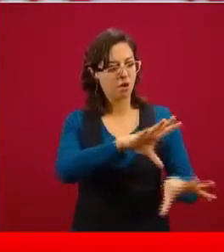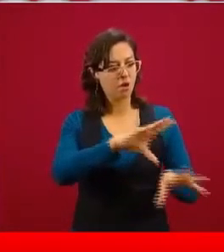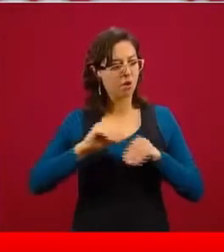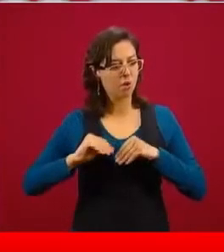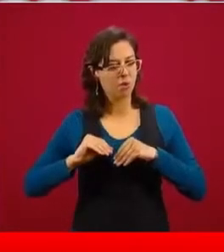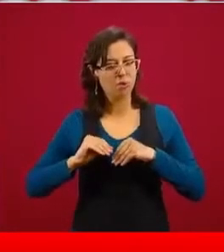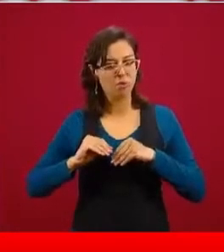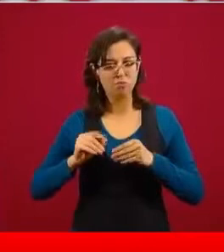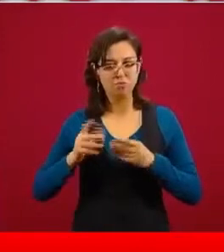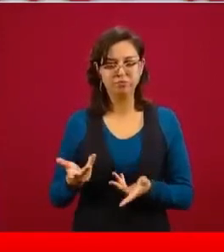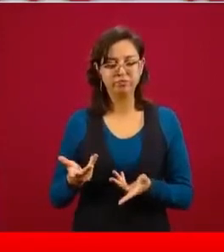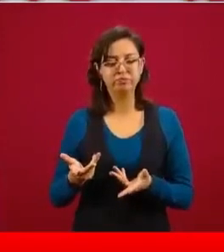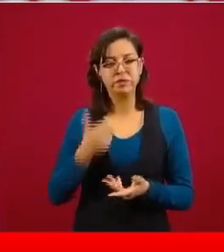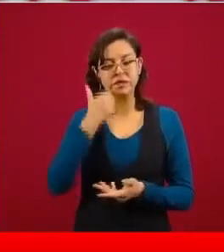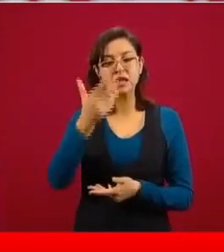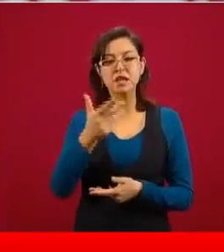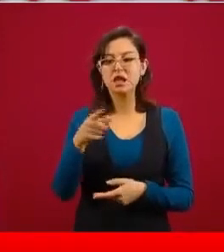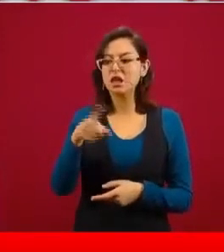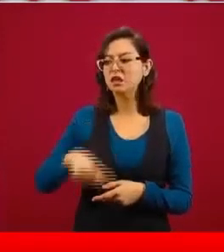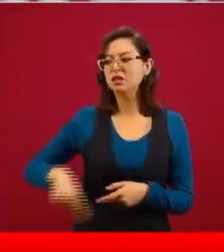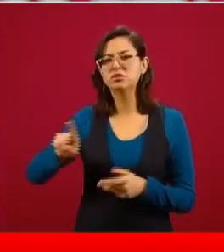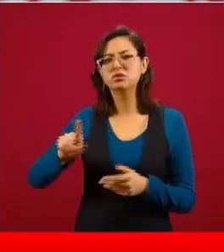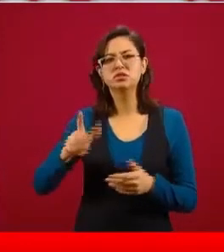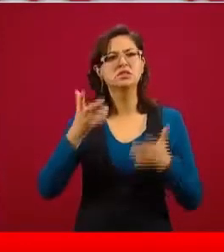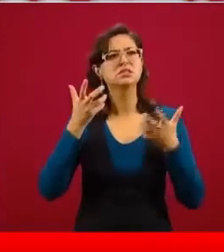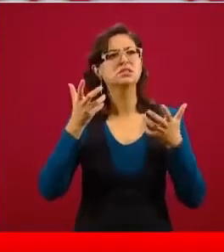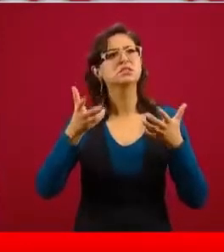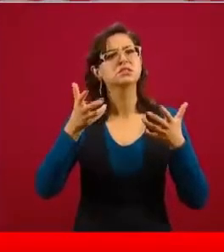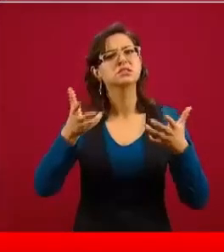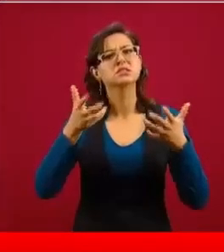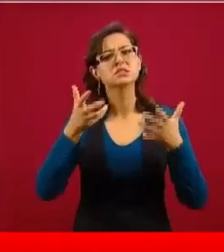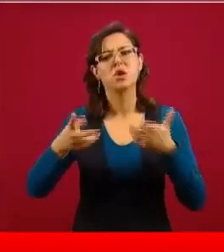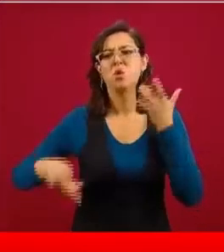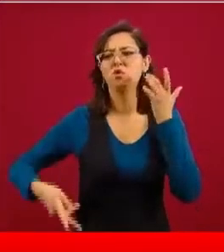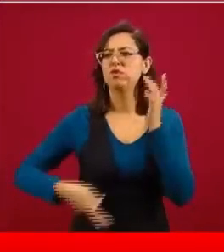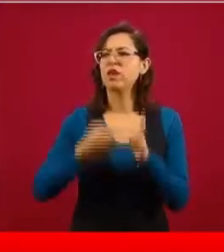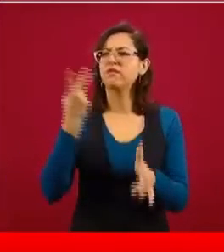extrañan, añoran, tienen nostalgia